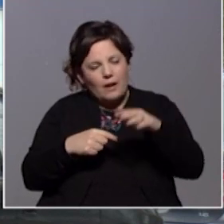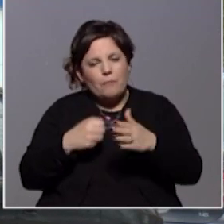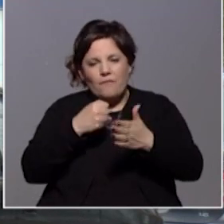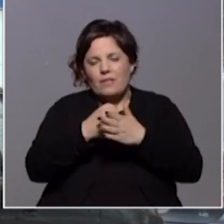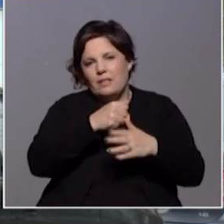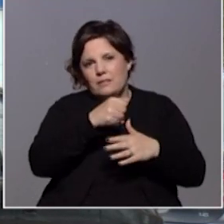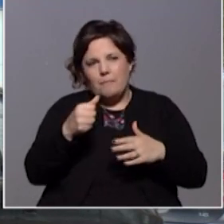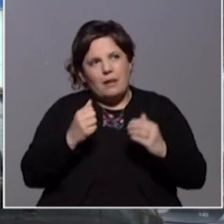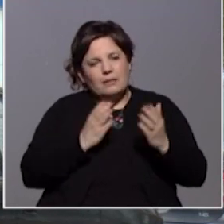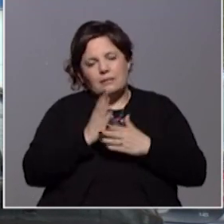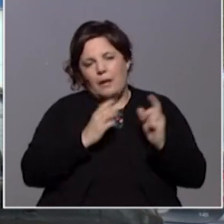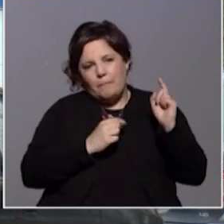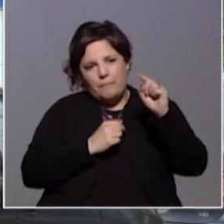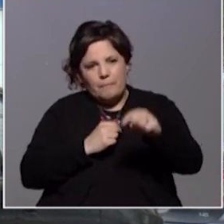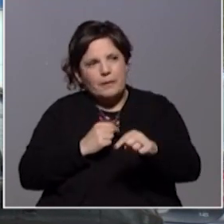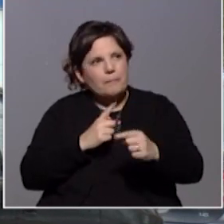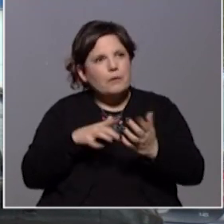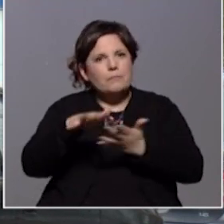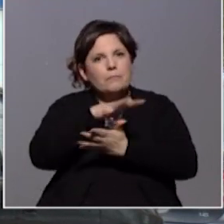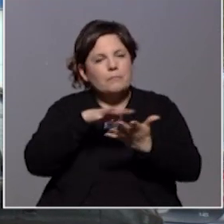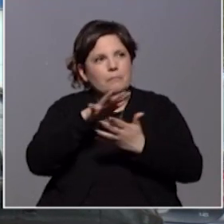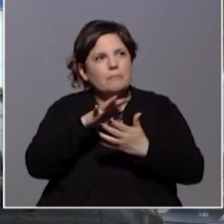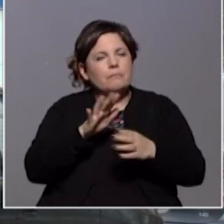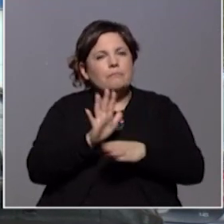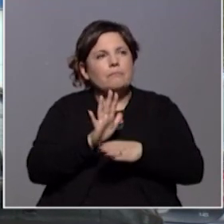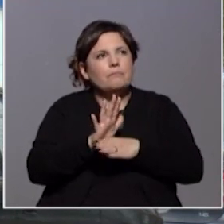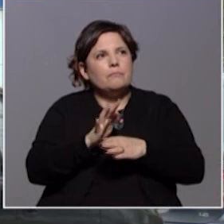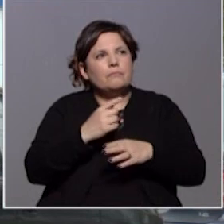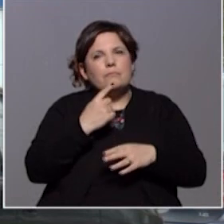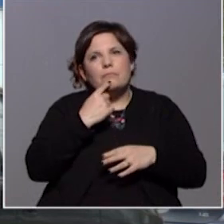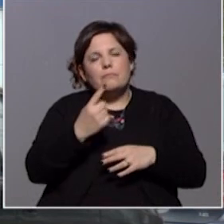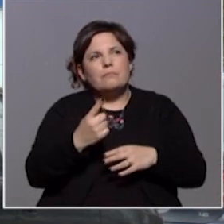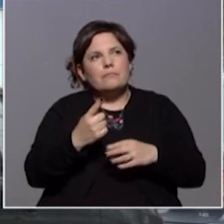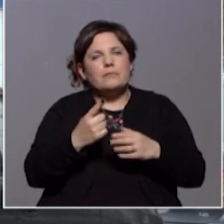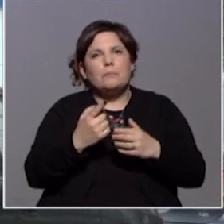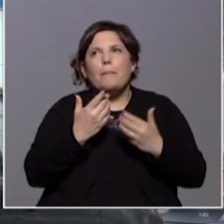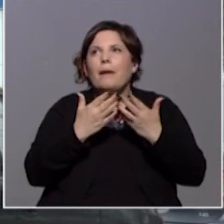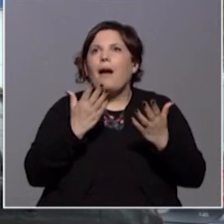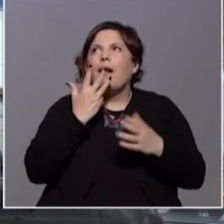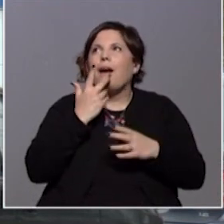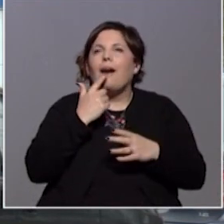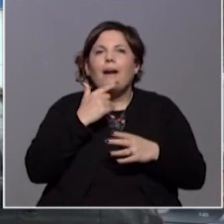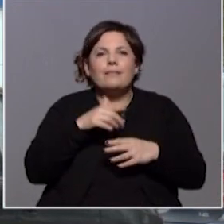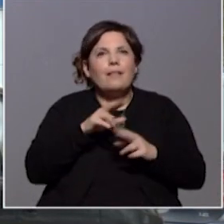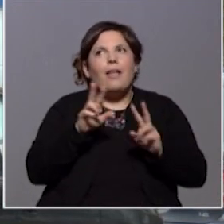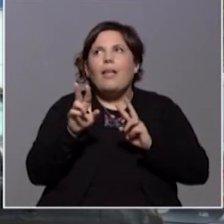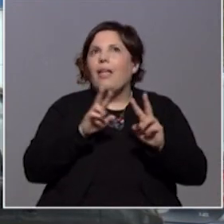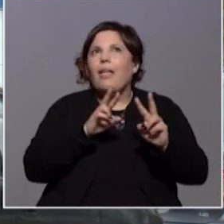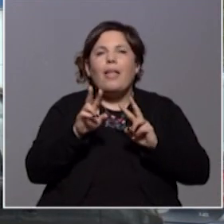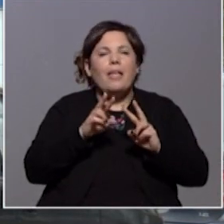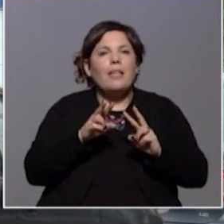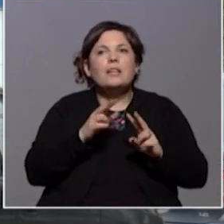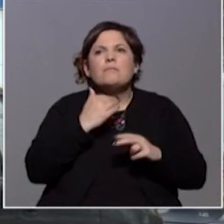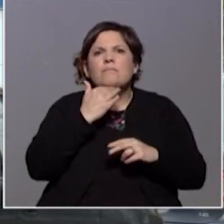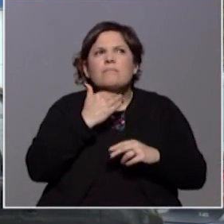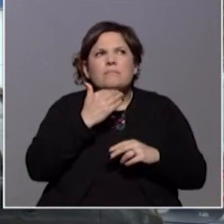fines de semana veníamos. Pero esta parte de acá, diríamos, como empecé, vamos a decir, a enamorarme de pequeña, inclusive no